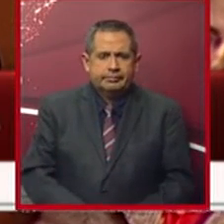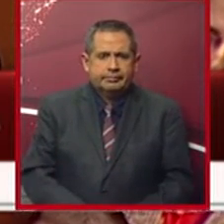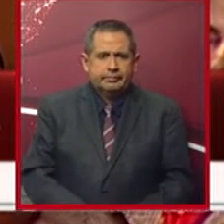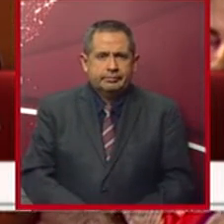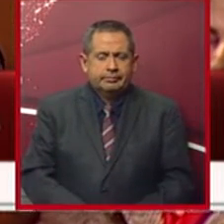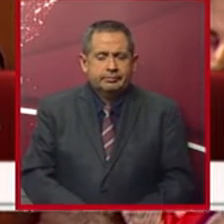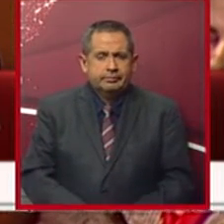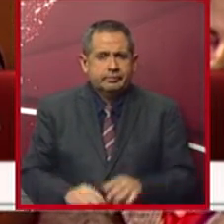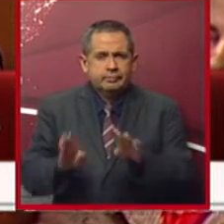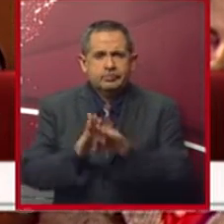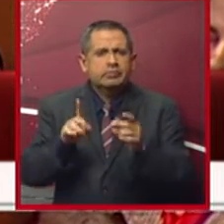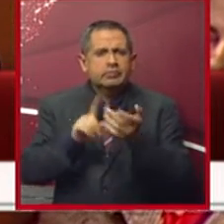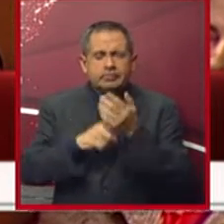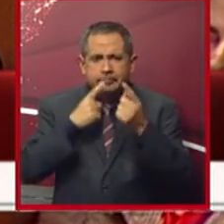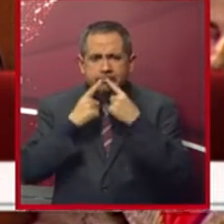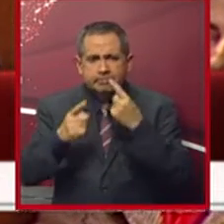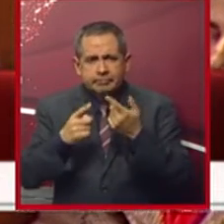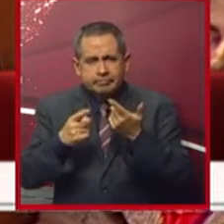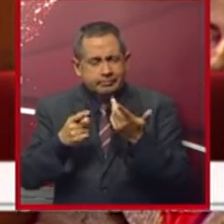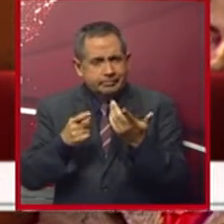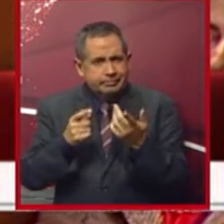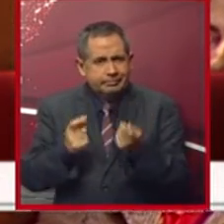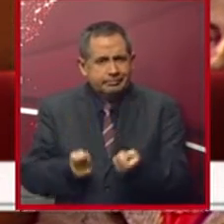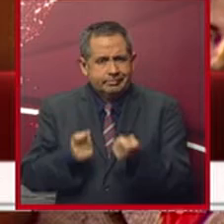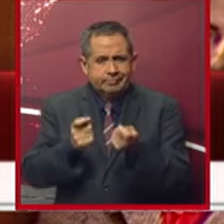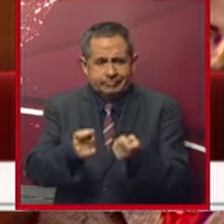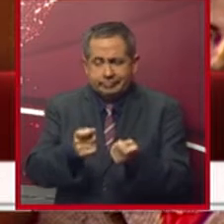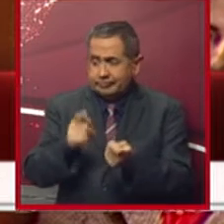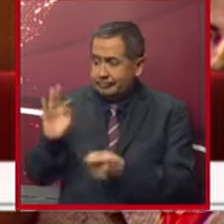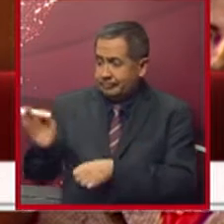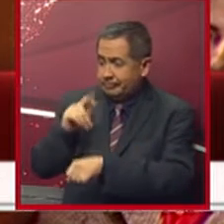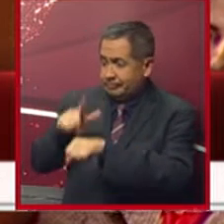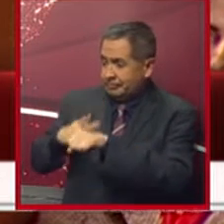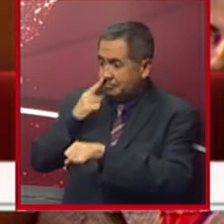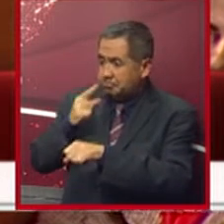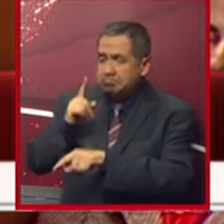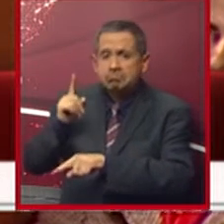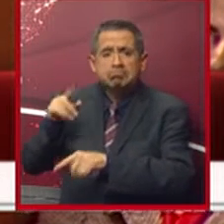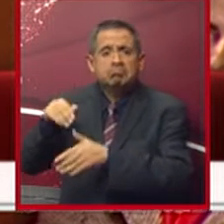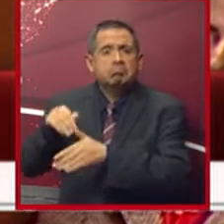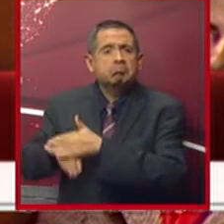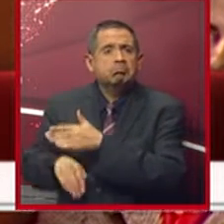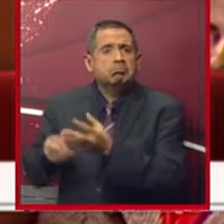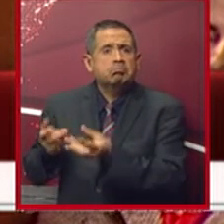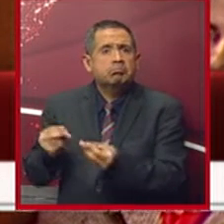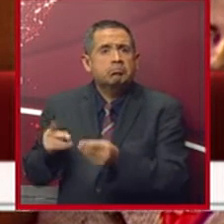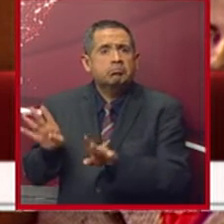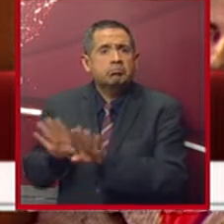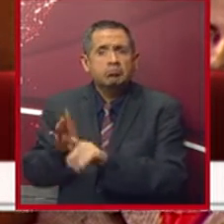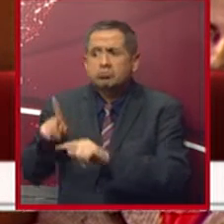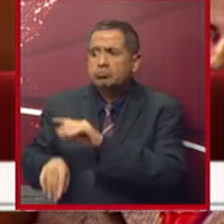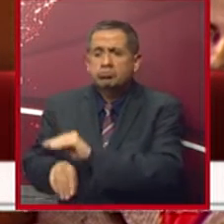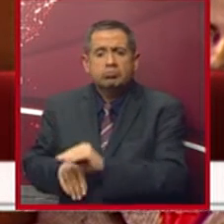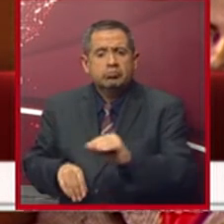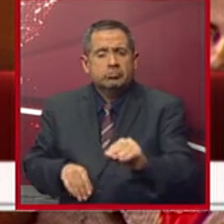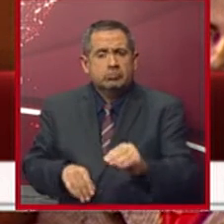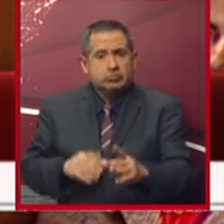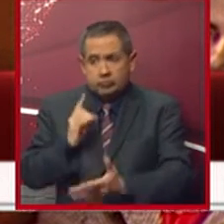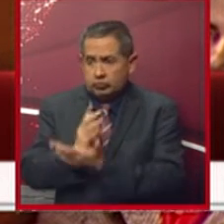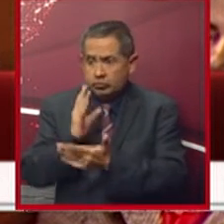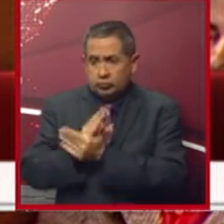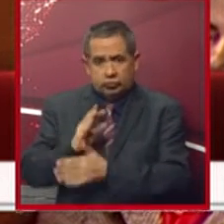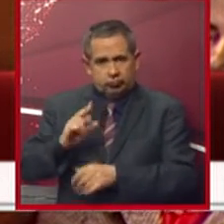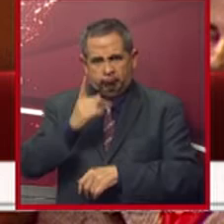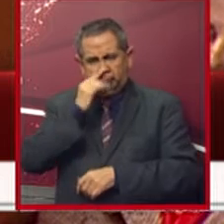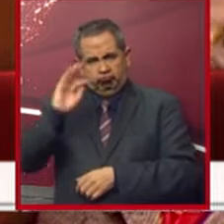Tendría como significado prácticamente firmarle el acta de defunción a lo que yo considero que es la única policía digna de ese